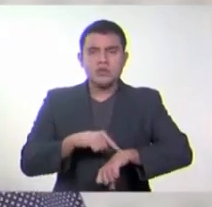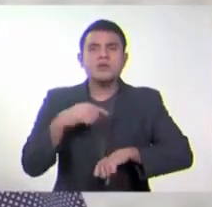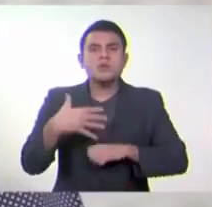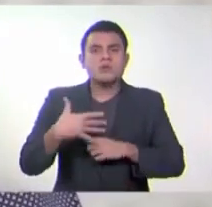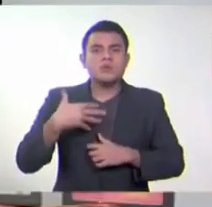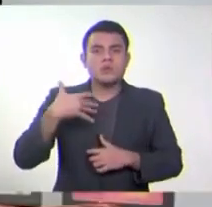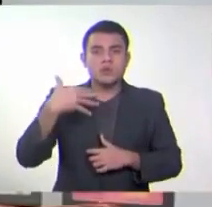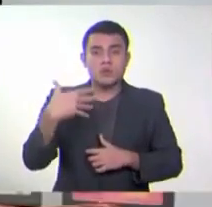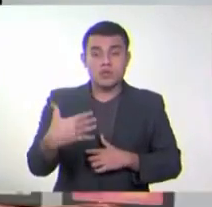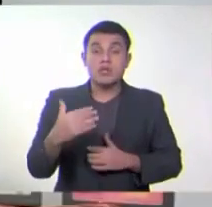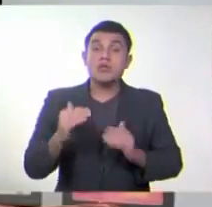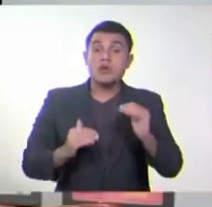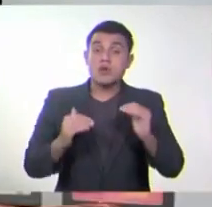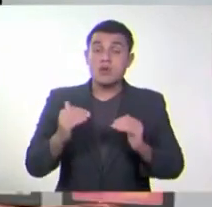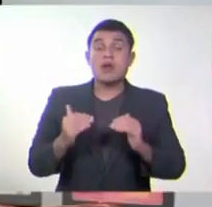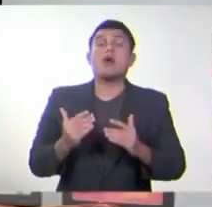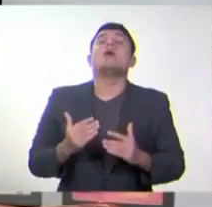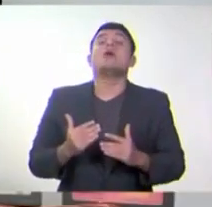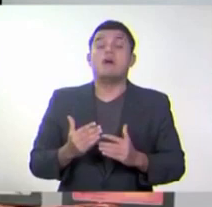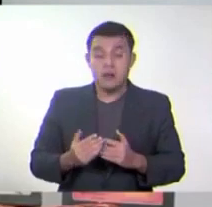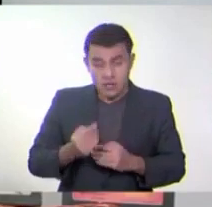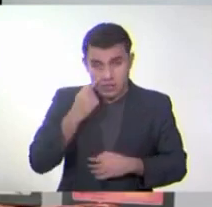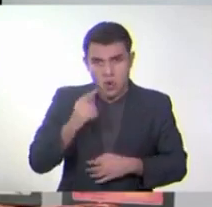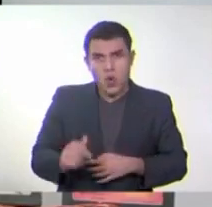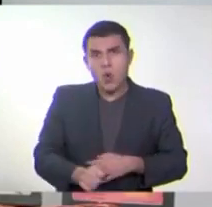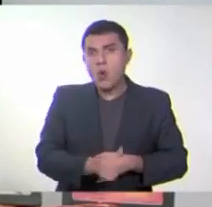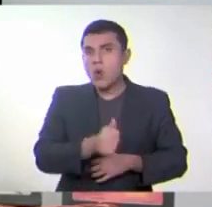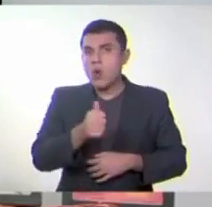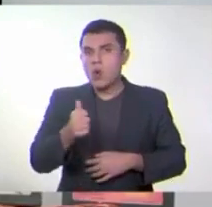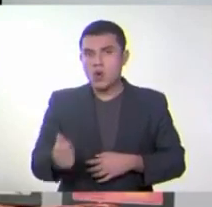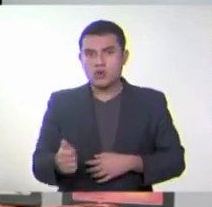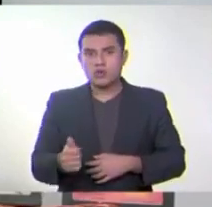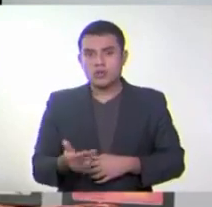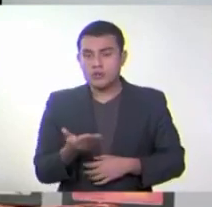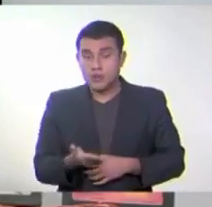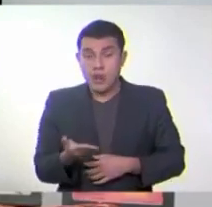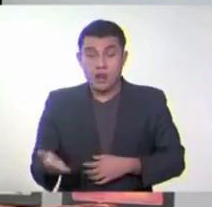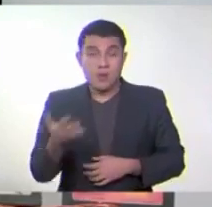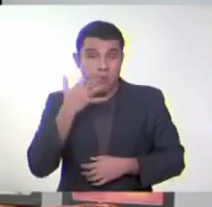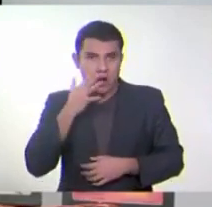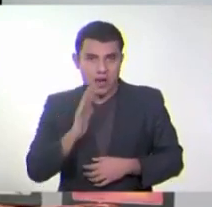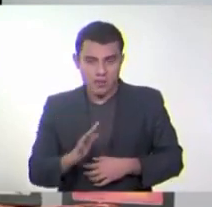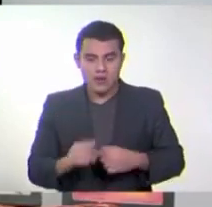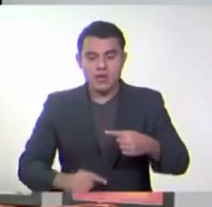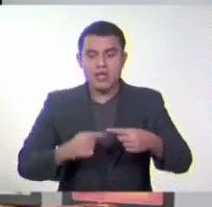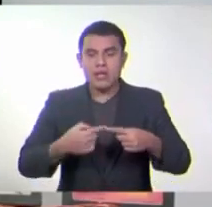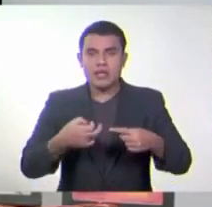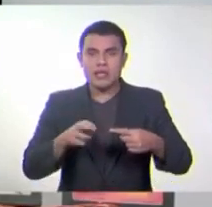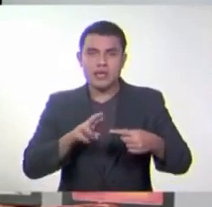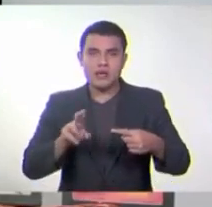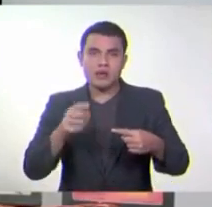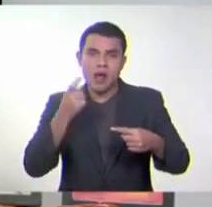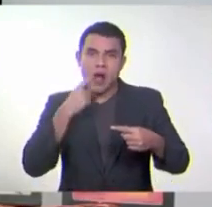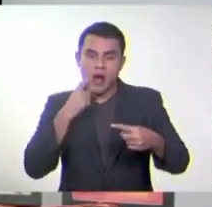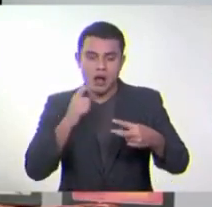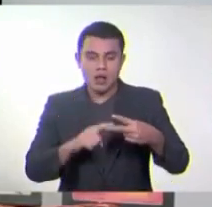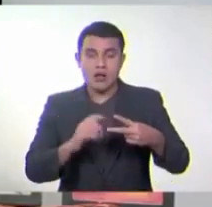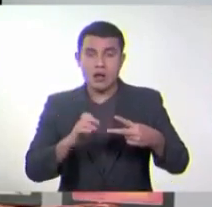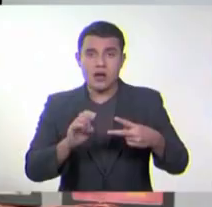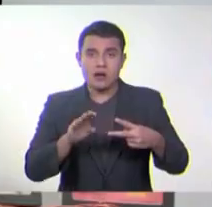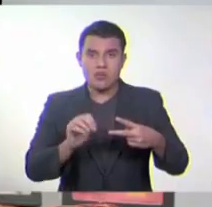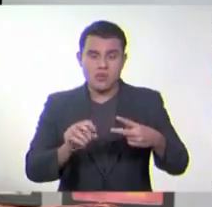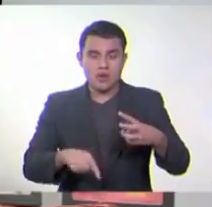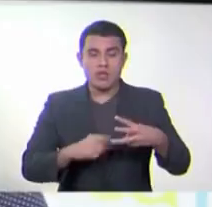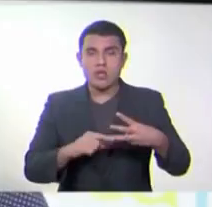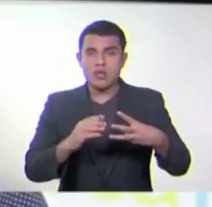y también descubrieron otros elementos como hierro, carbón y